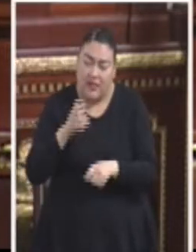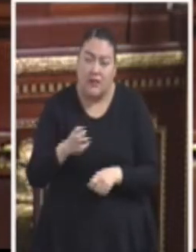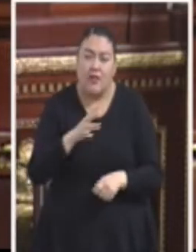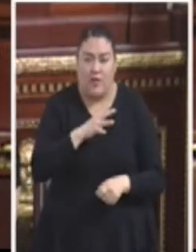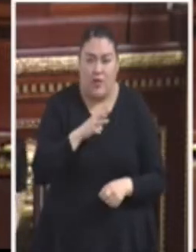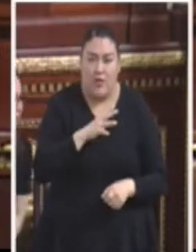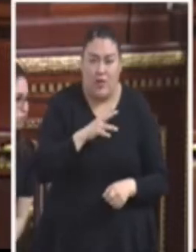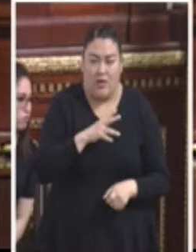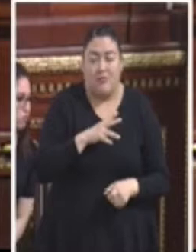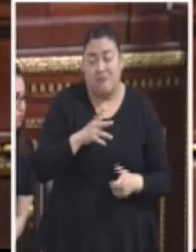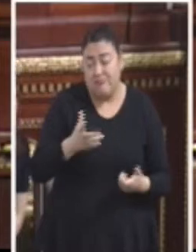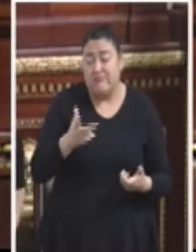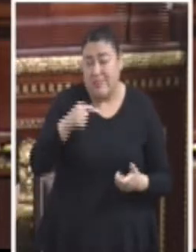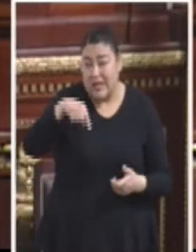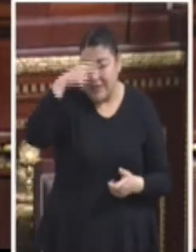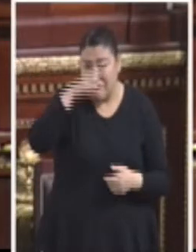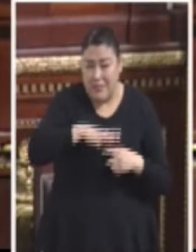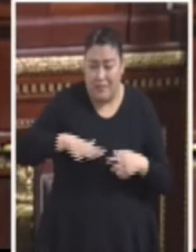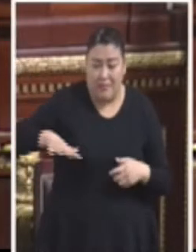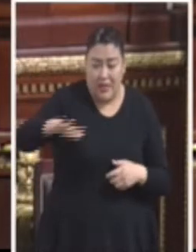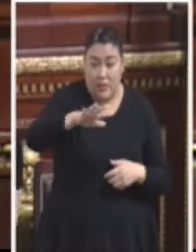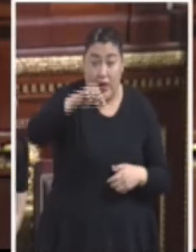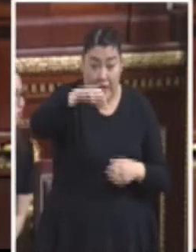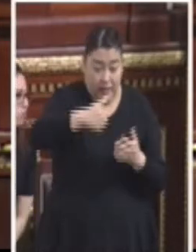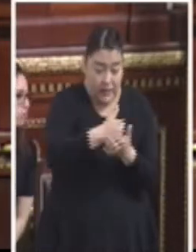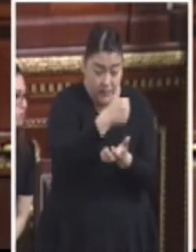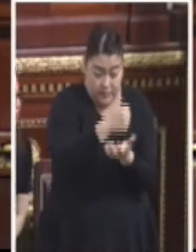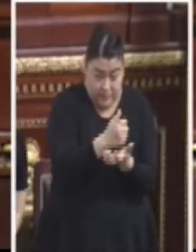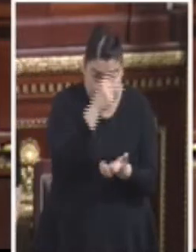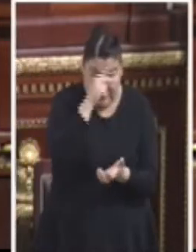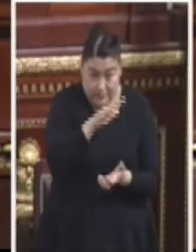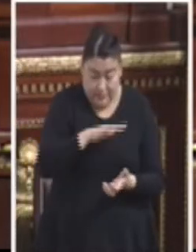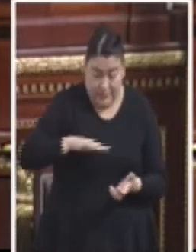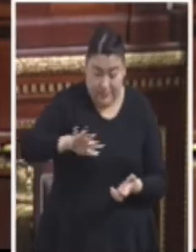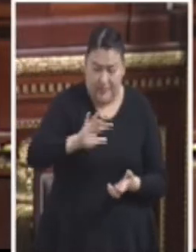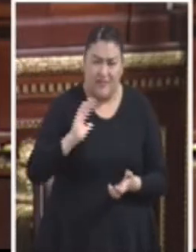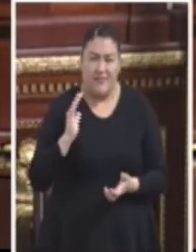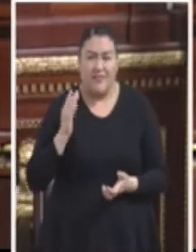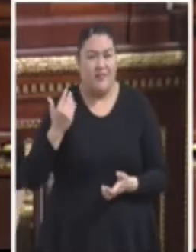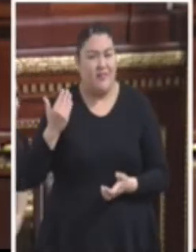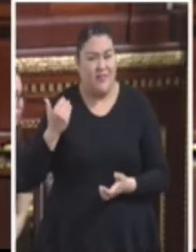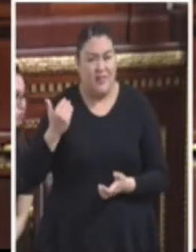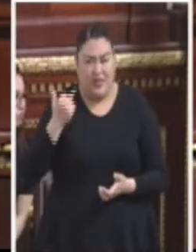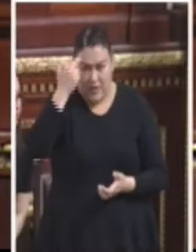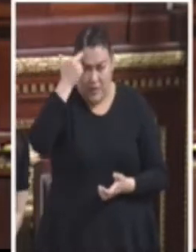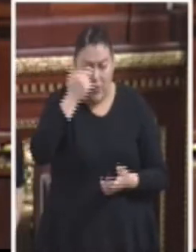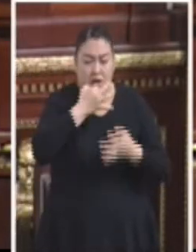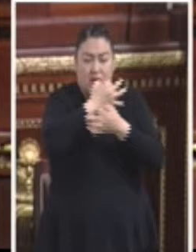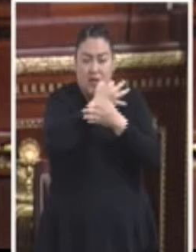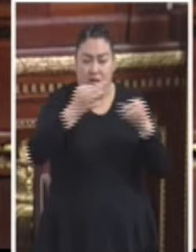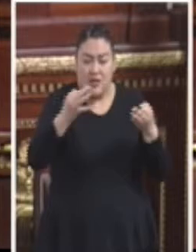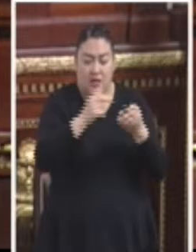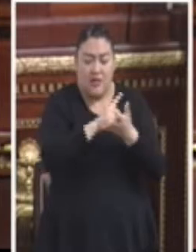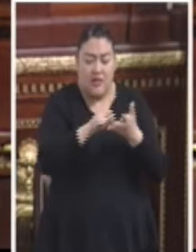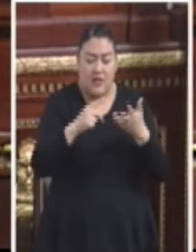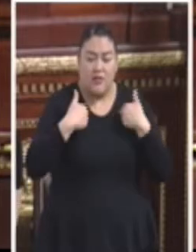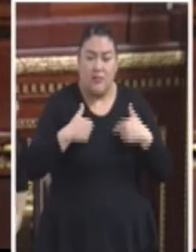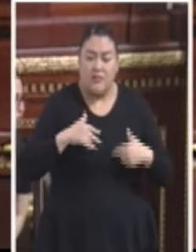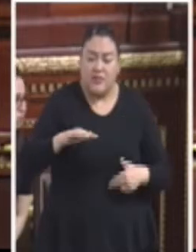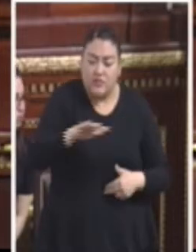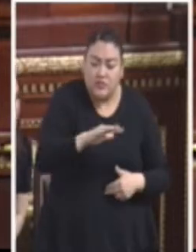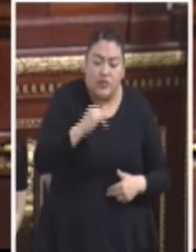de la diversa sociedad mexicana. En la Ciudad de México, recientemente se reconoció el derecho de los pueblos,